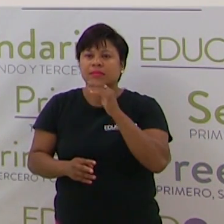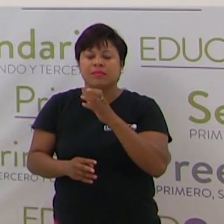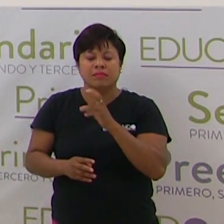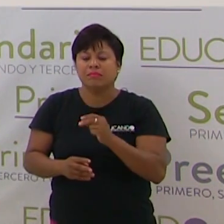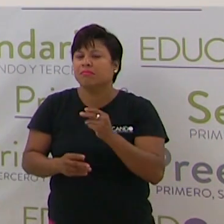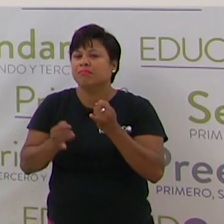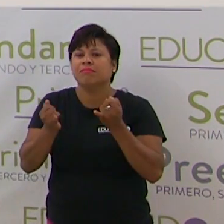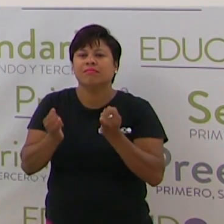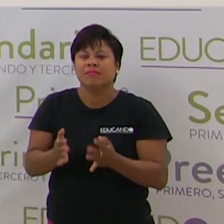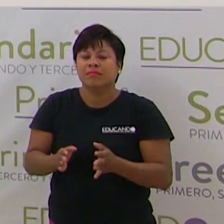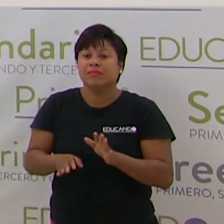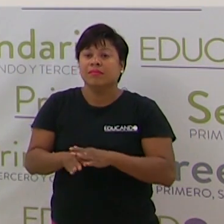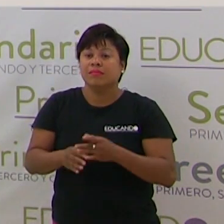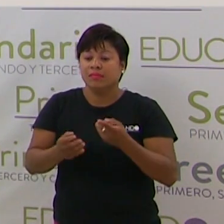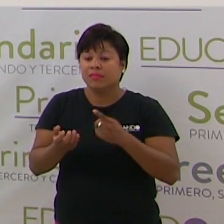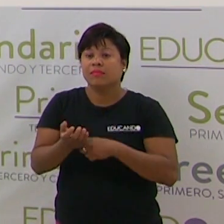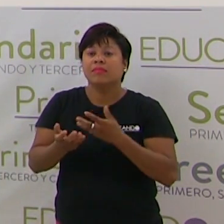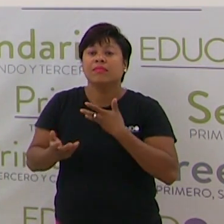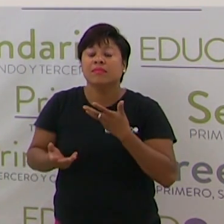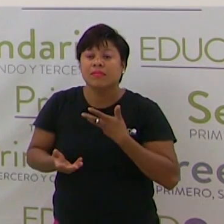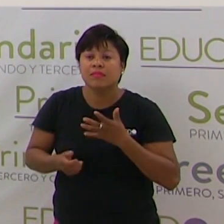todo porque dentro de ellos, ¿qué tienen?